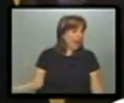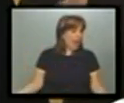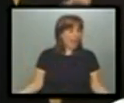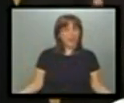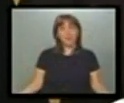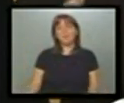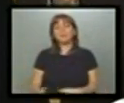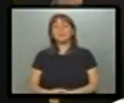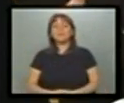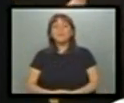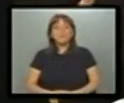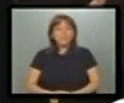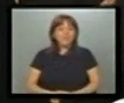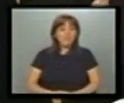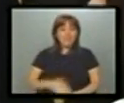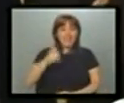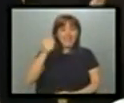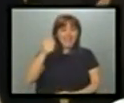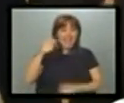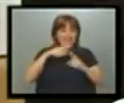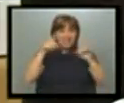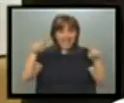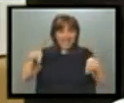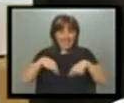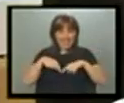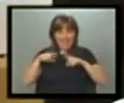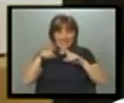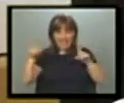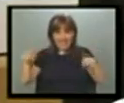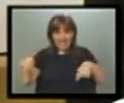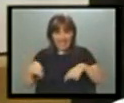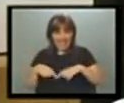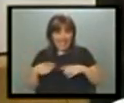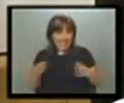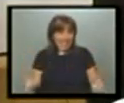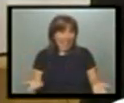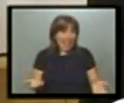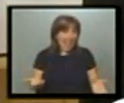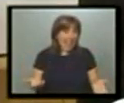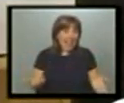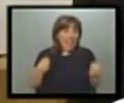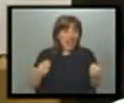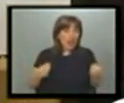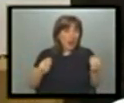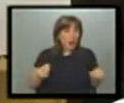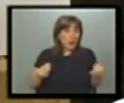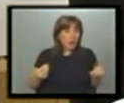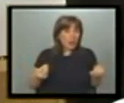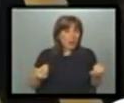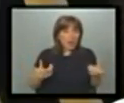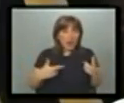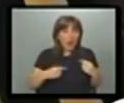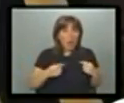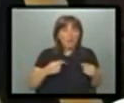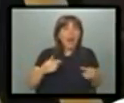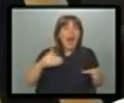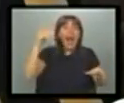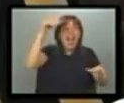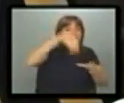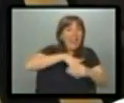que compraron, si estas 6 hectáreas están dentro del Parque Nacional Los Glaciares, es realmente de lo